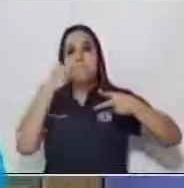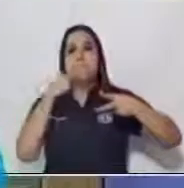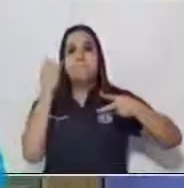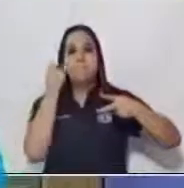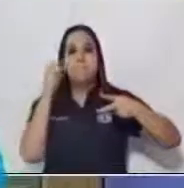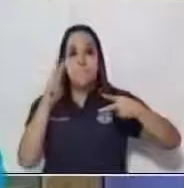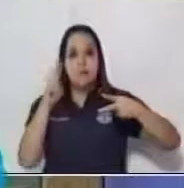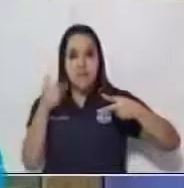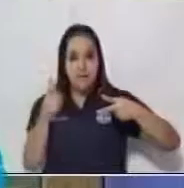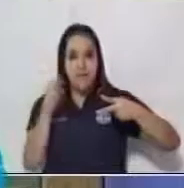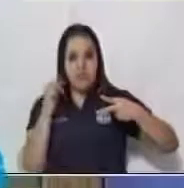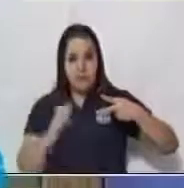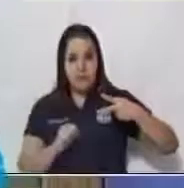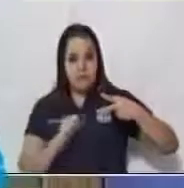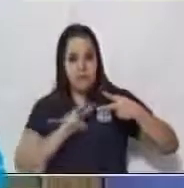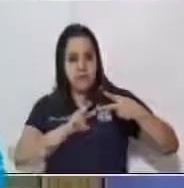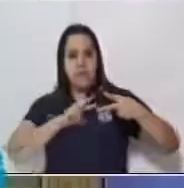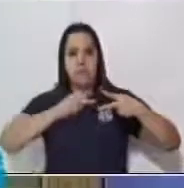¿sí?